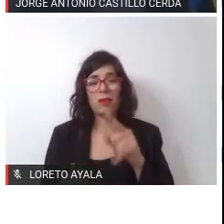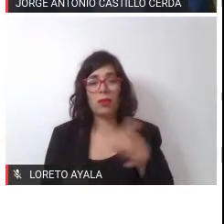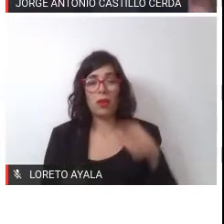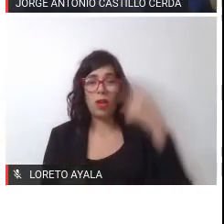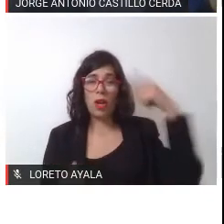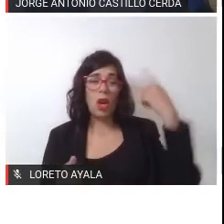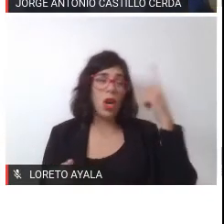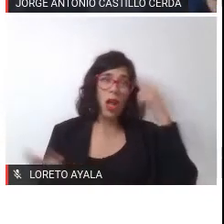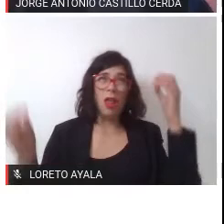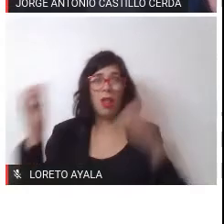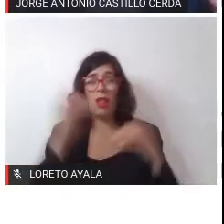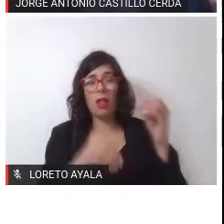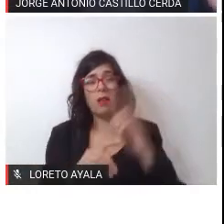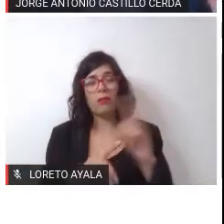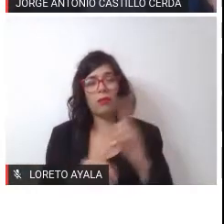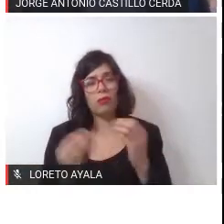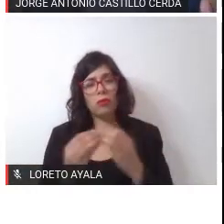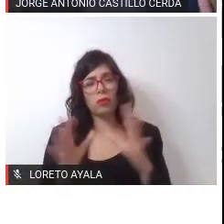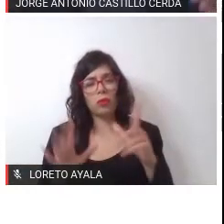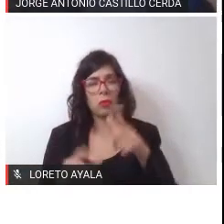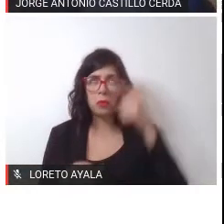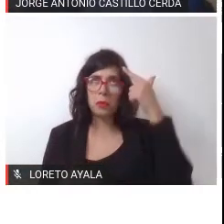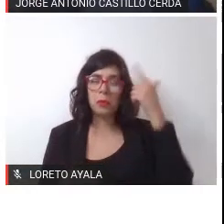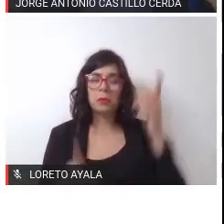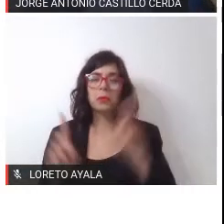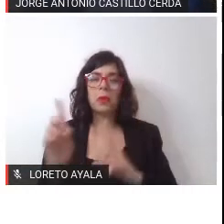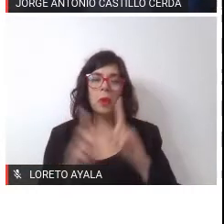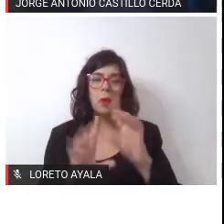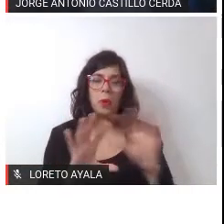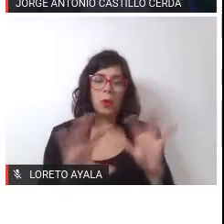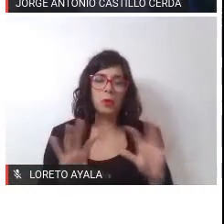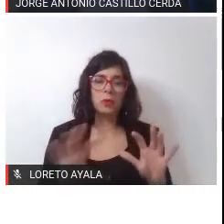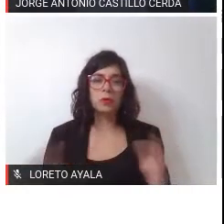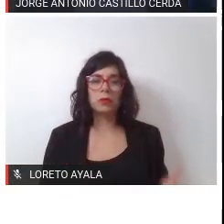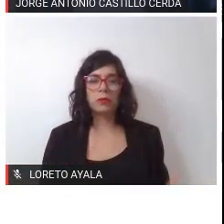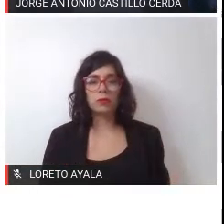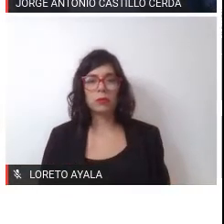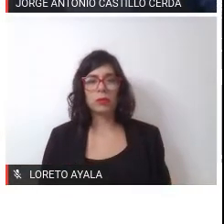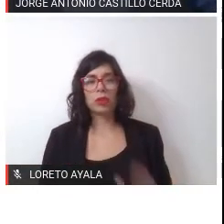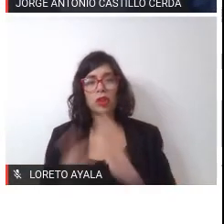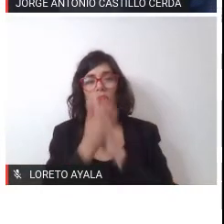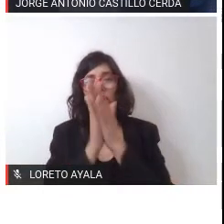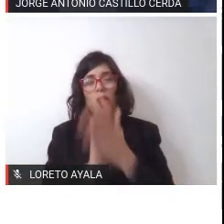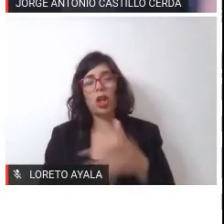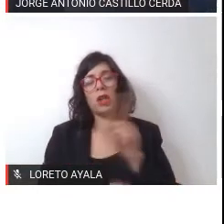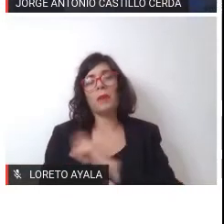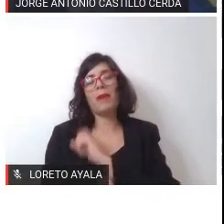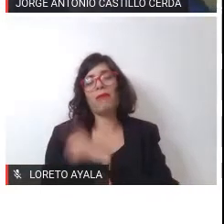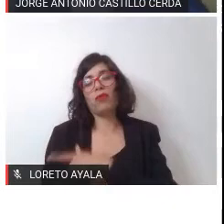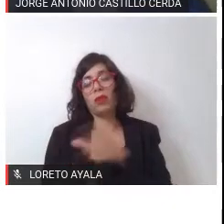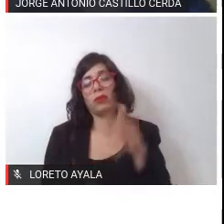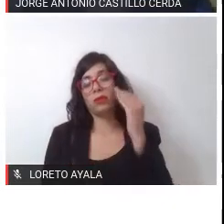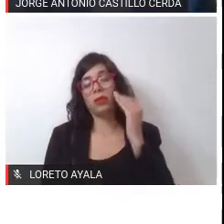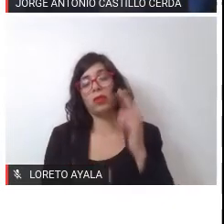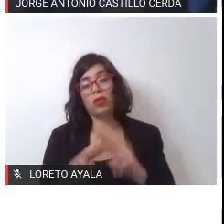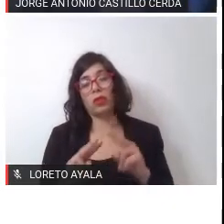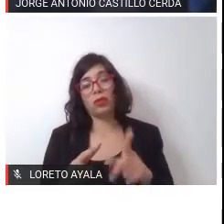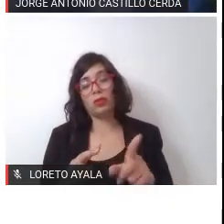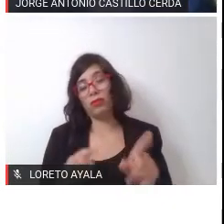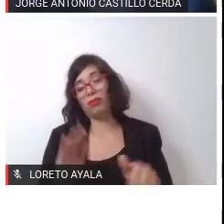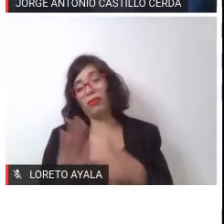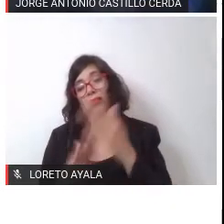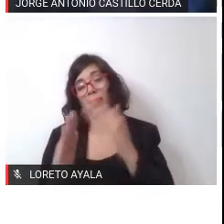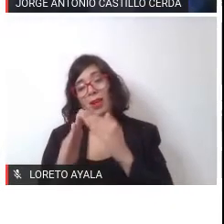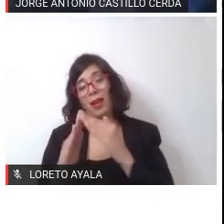creativos, cerremos el año tomando en cuenta todo el esfuerzo que hizo el alumno desde que nos mandaron a la casa a